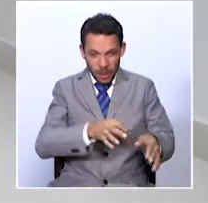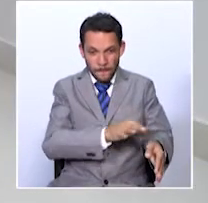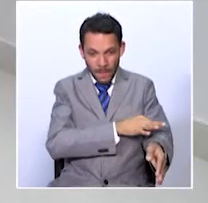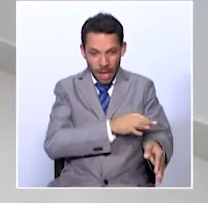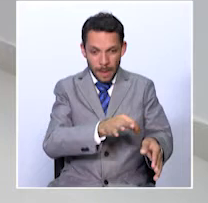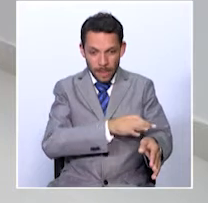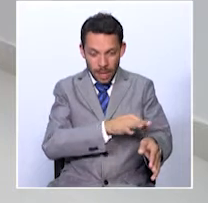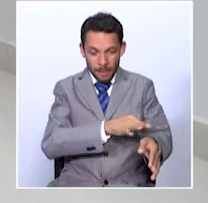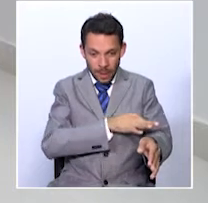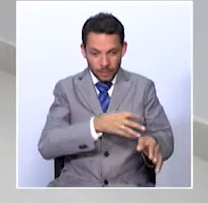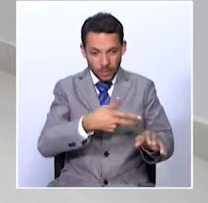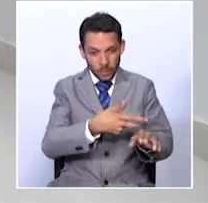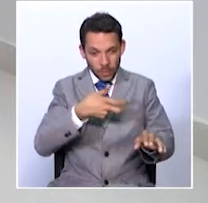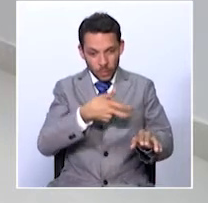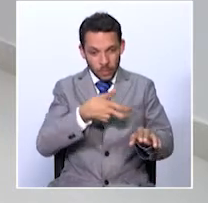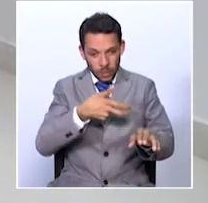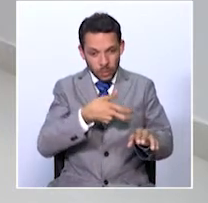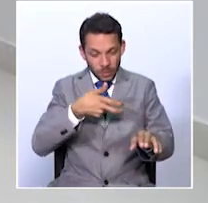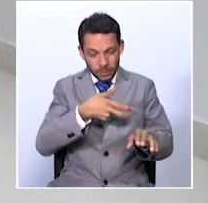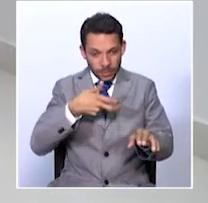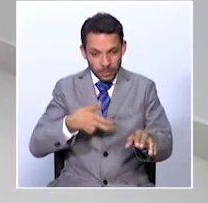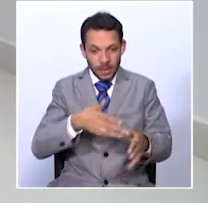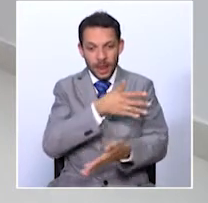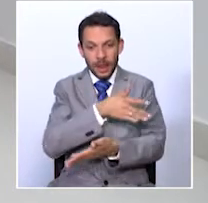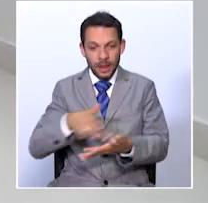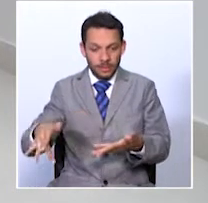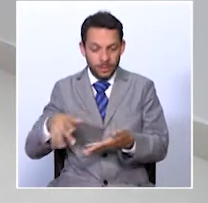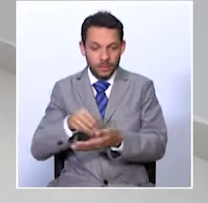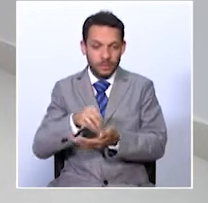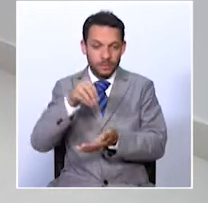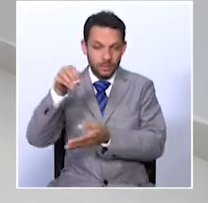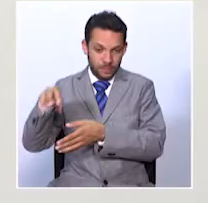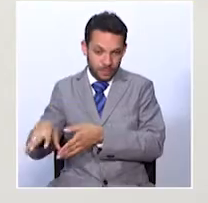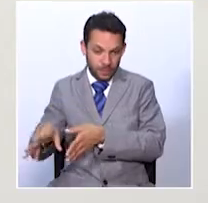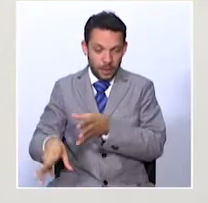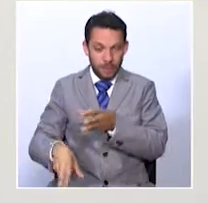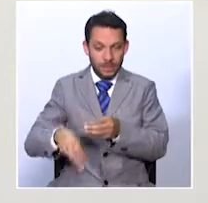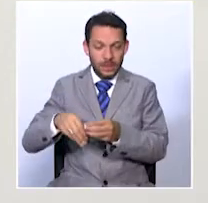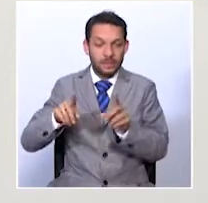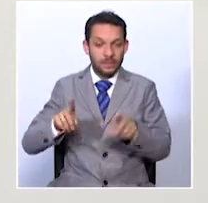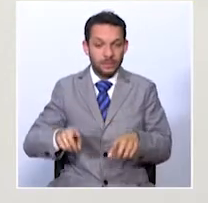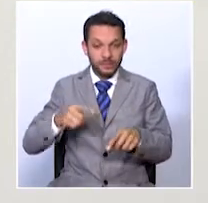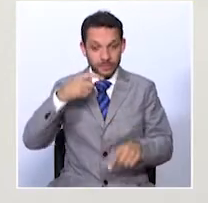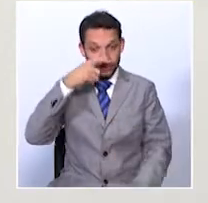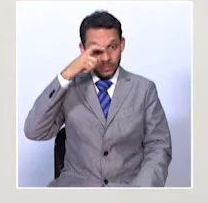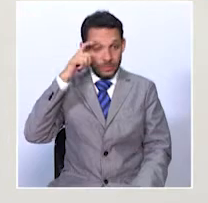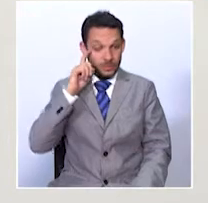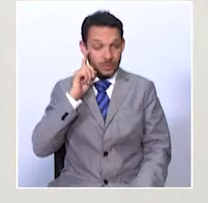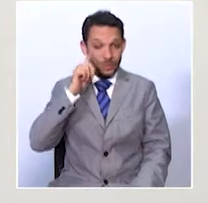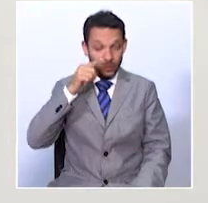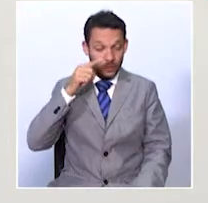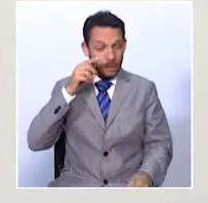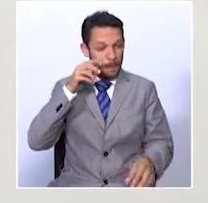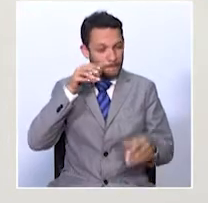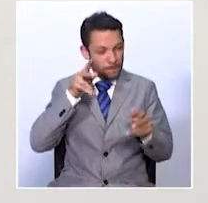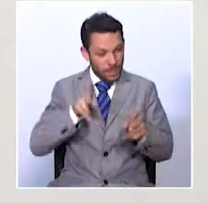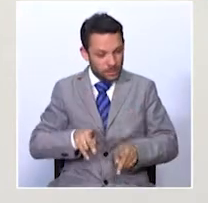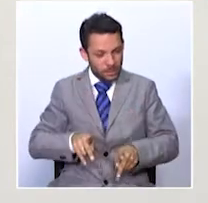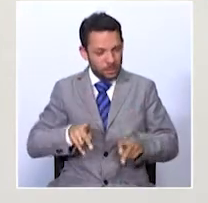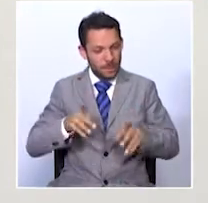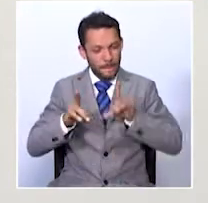posición y sacar la pielcita que sobra. Lo mismo en el párpado superior. Entonces la persona ya va a ver